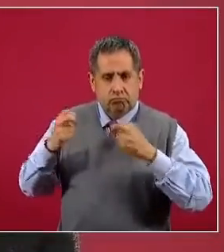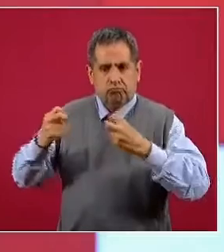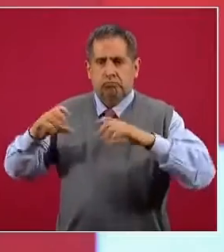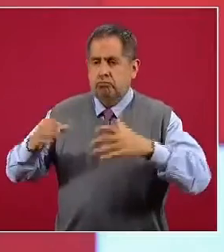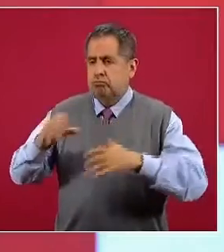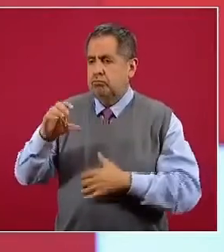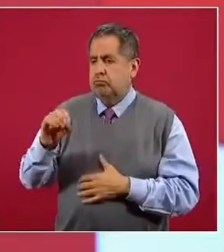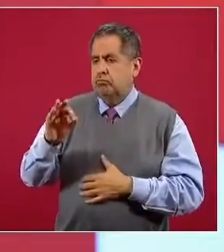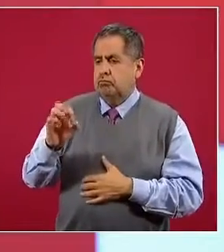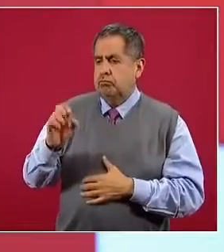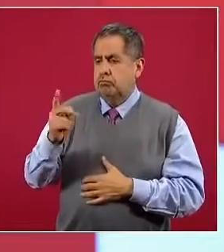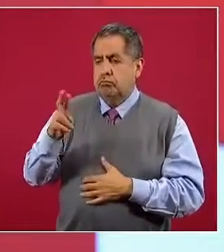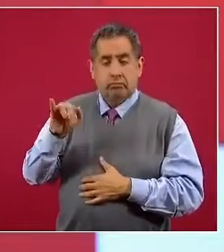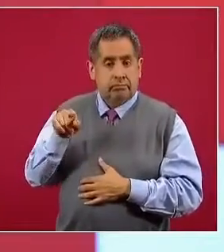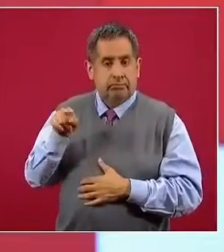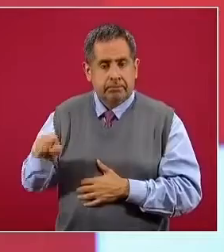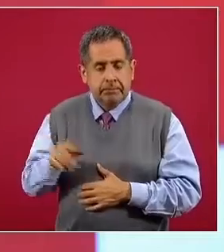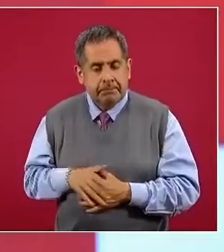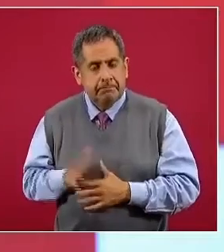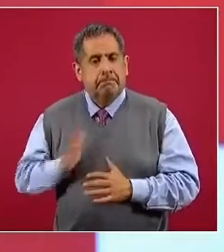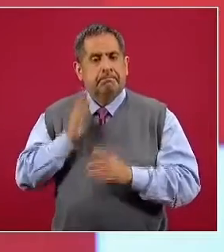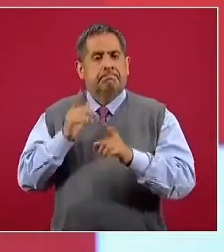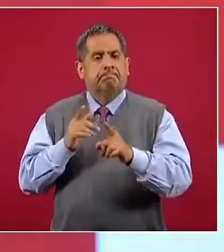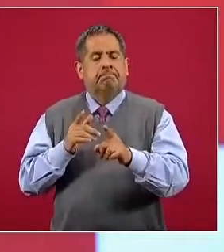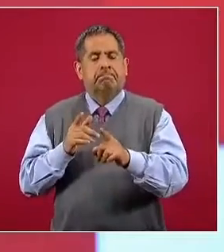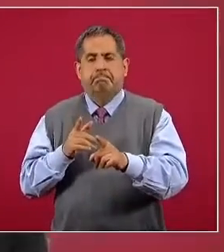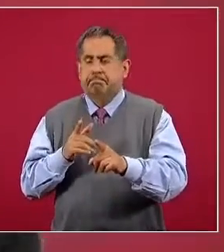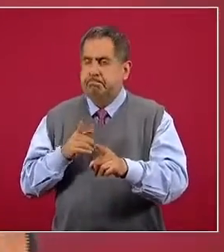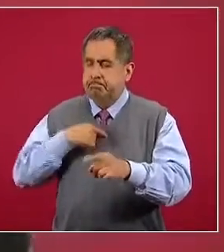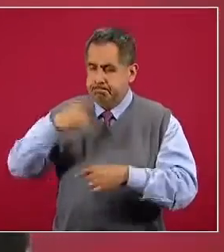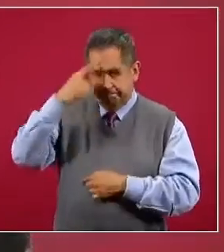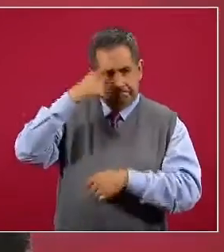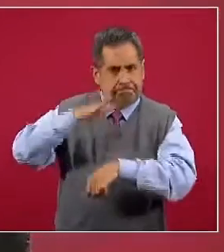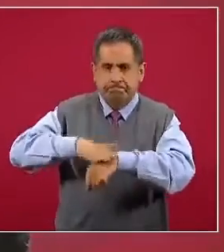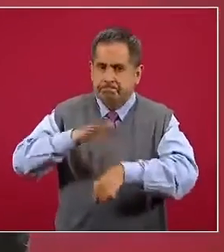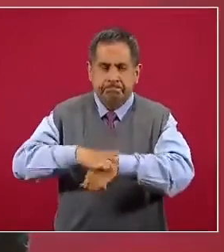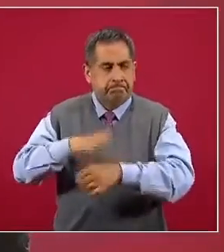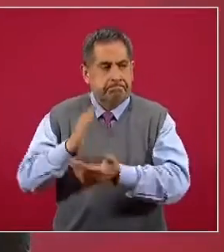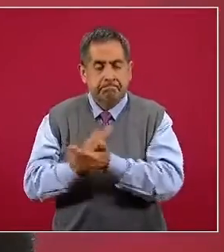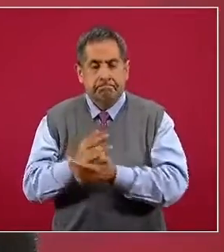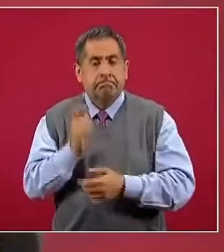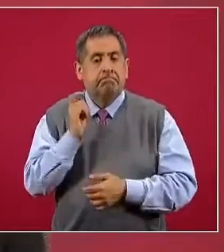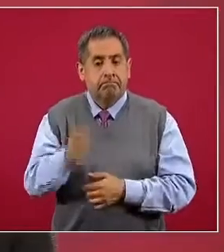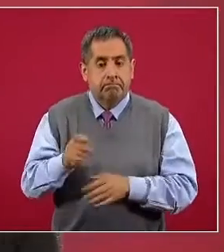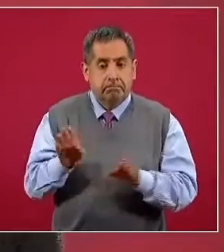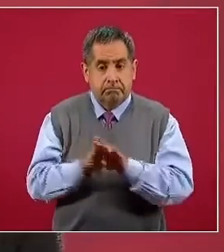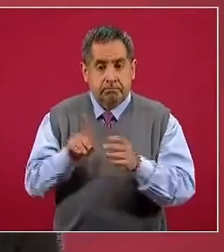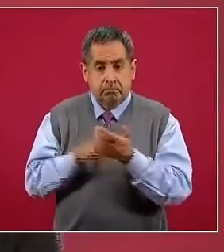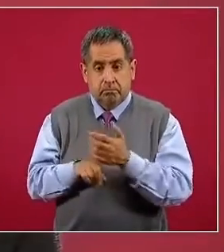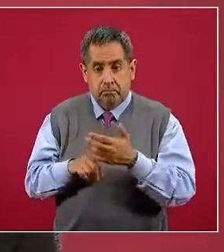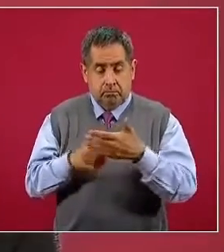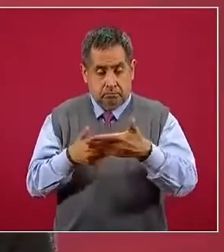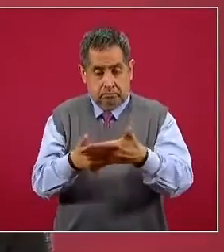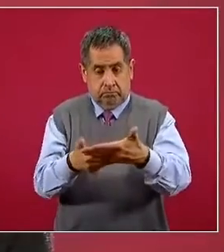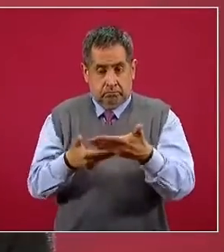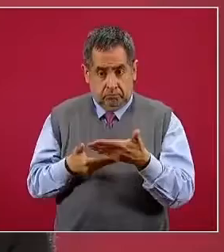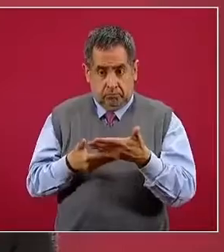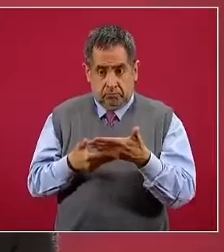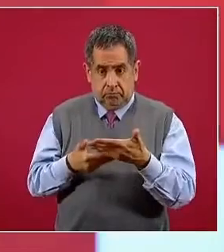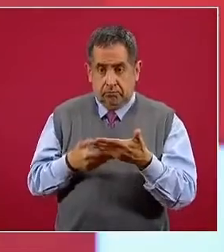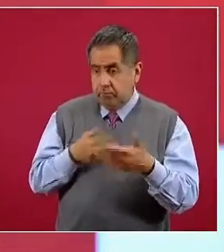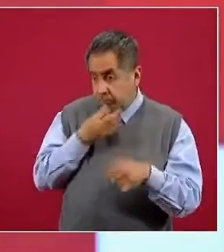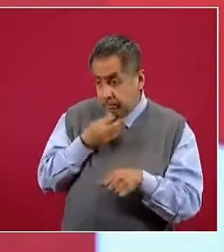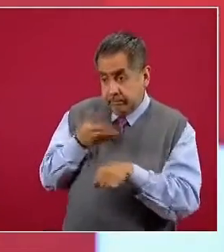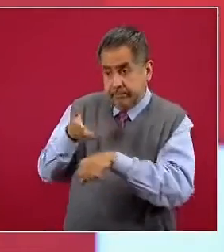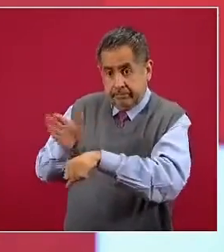identificamos que vamos a tomar una acción inmediata en donde la carta de consentimiento informado y